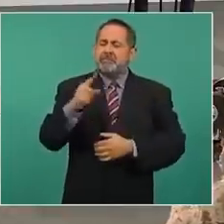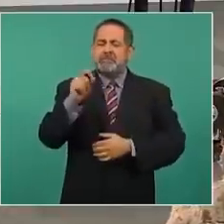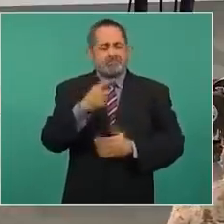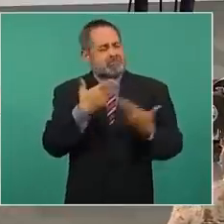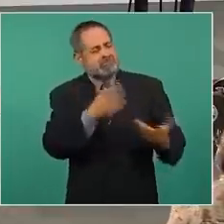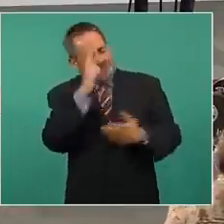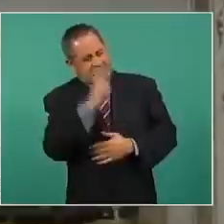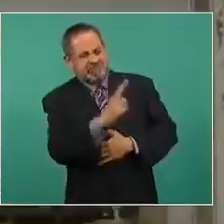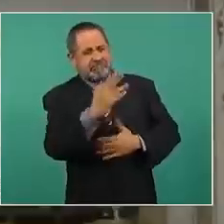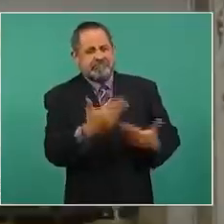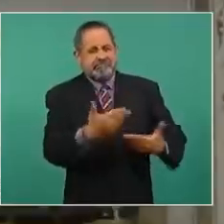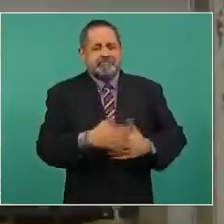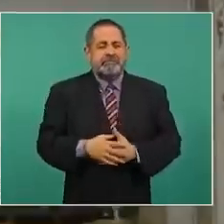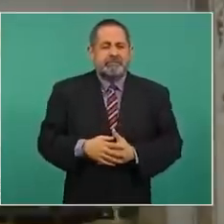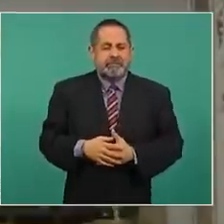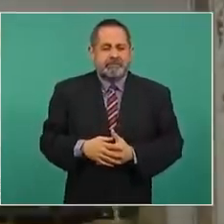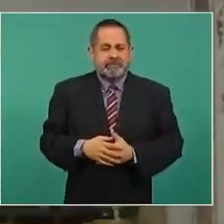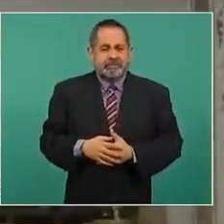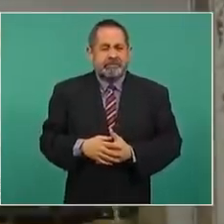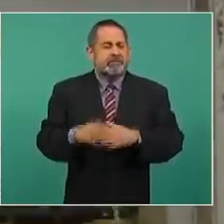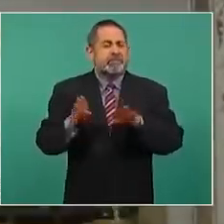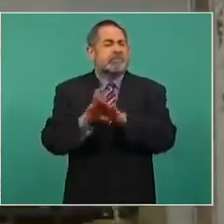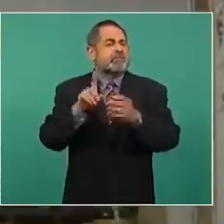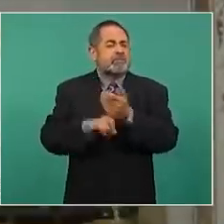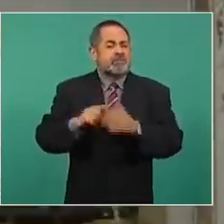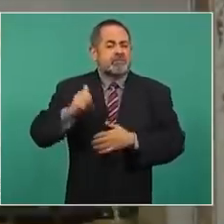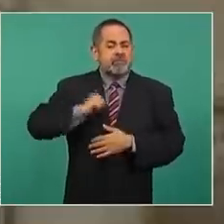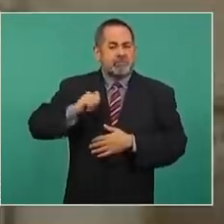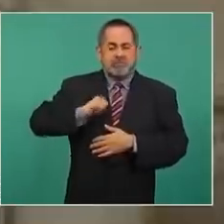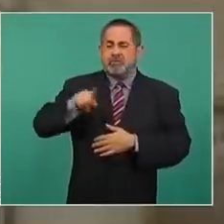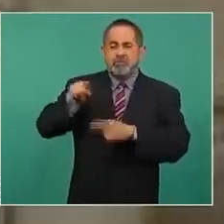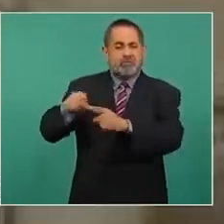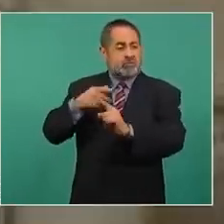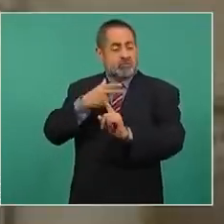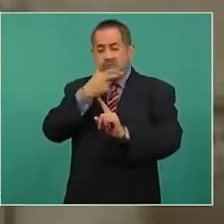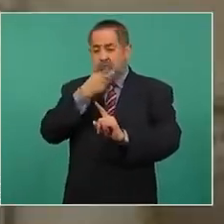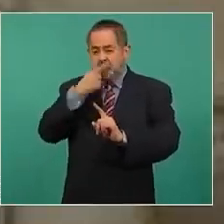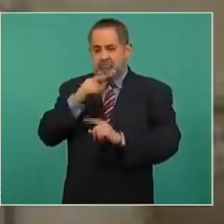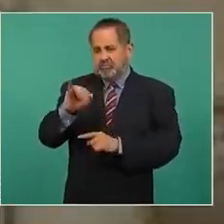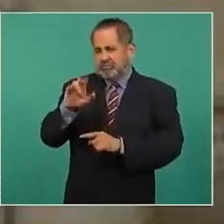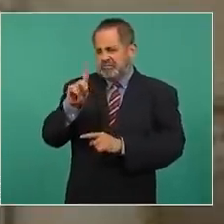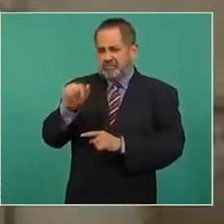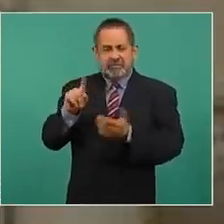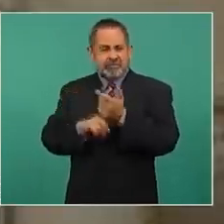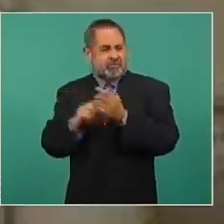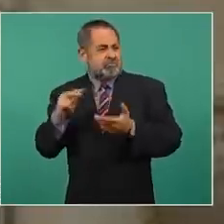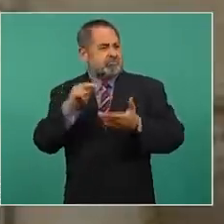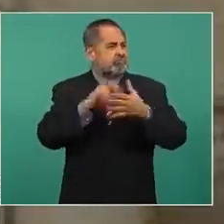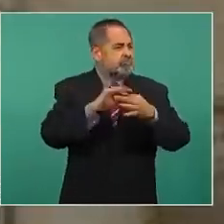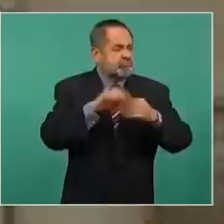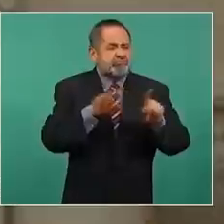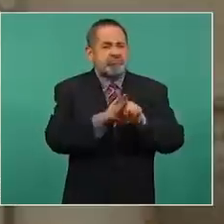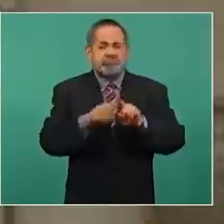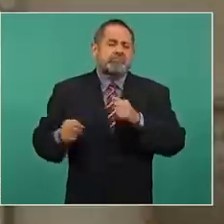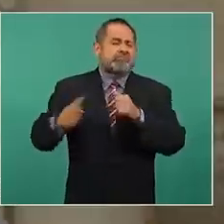2021 hablamos de lamp nacido enford que redactó la primera declaración de